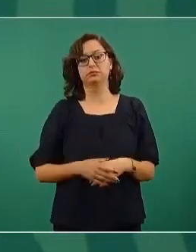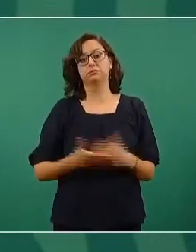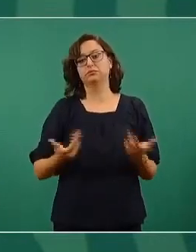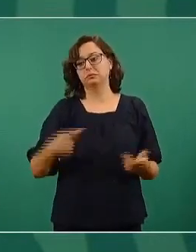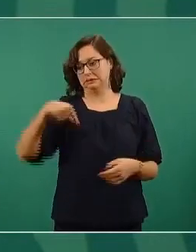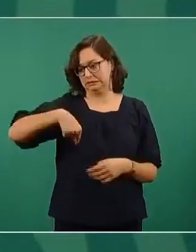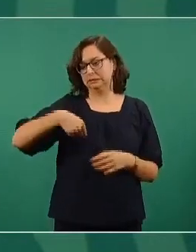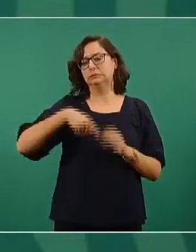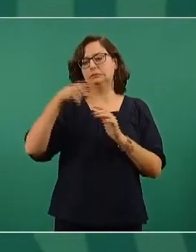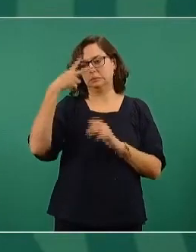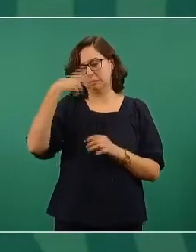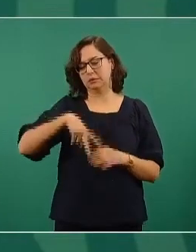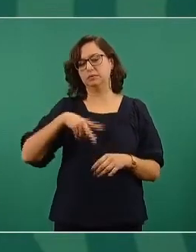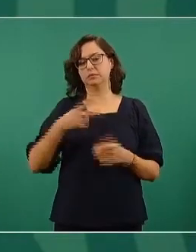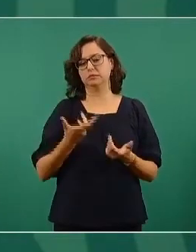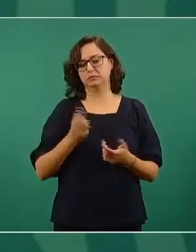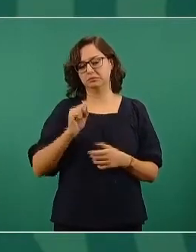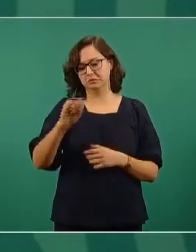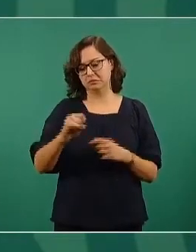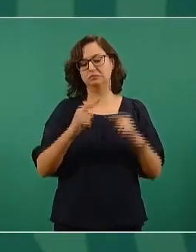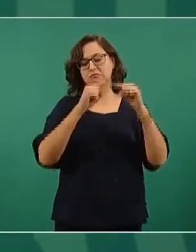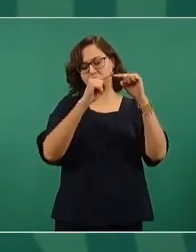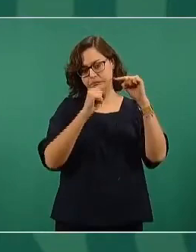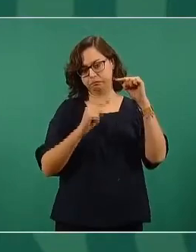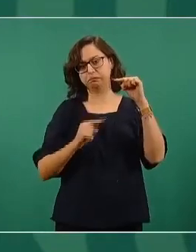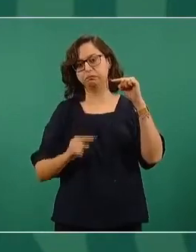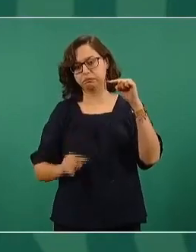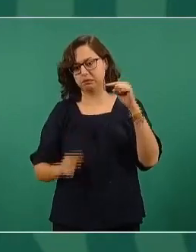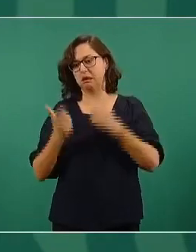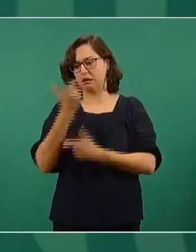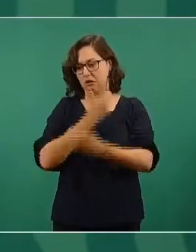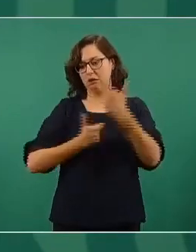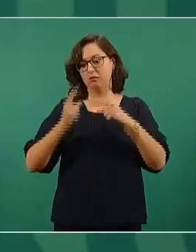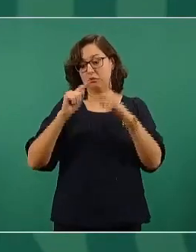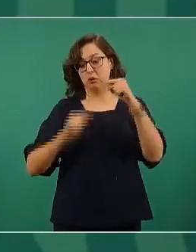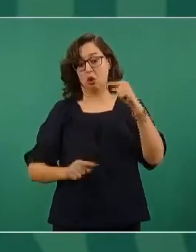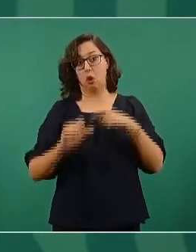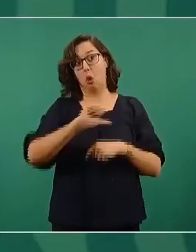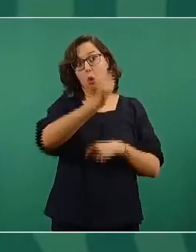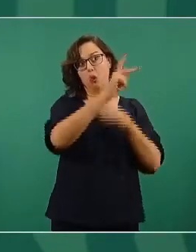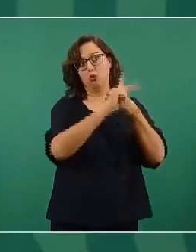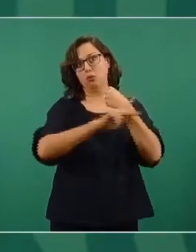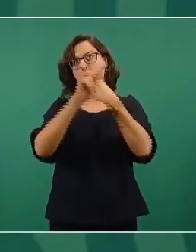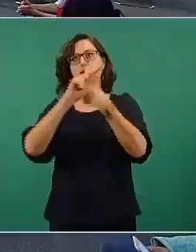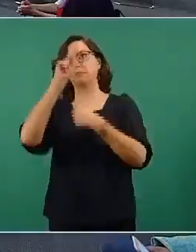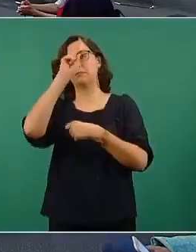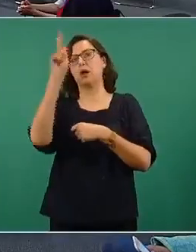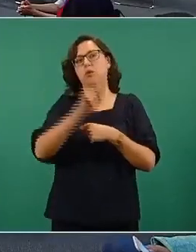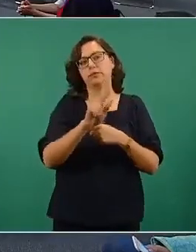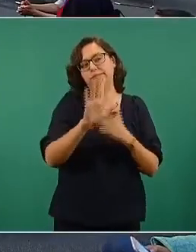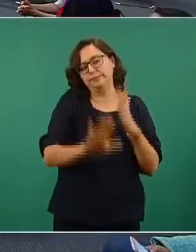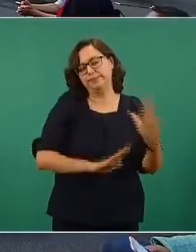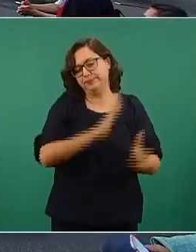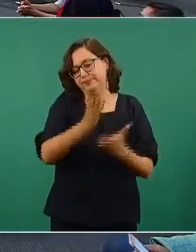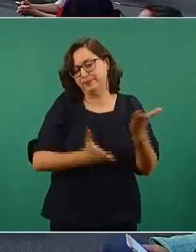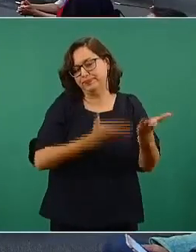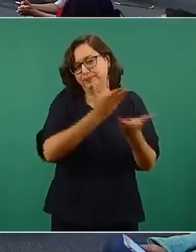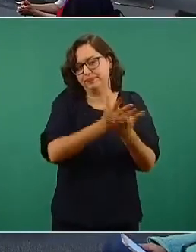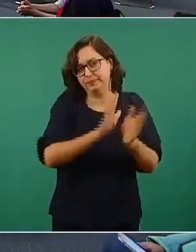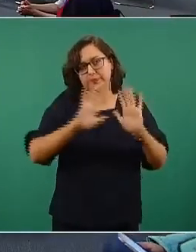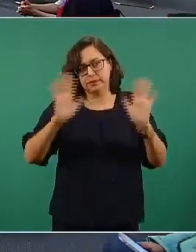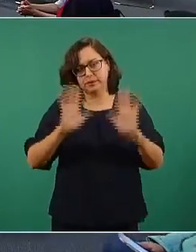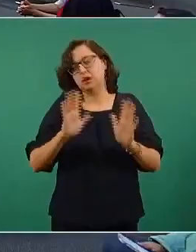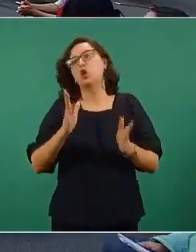más, no es consuelo, pero lo digo esto porque nuestros adversarios